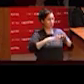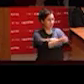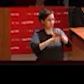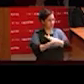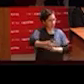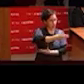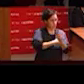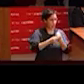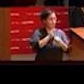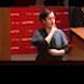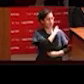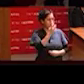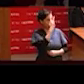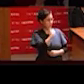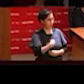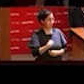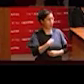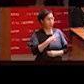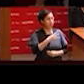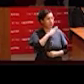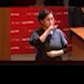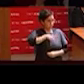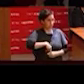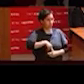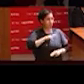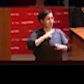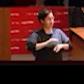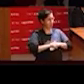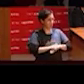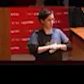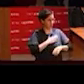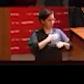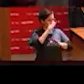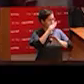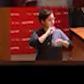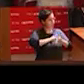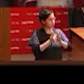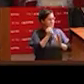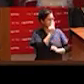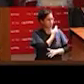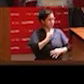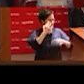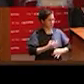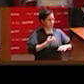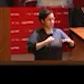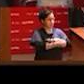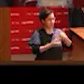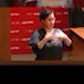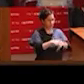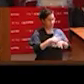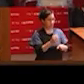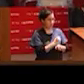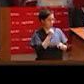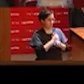la fundación 11 eh Porque son amigos del proyecto son empresas que se han comprometido en la inserción laboral de personas con